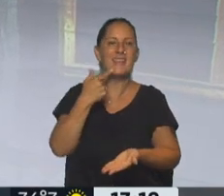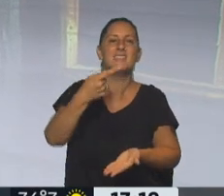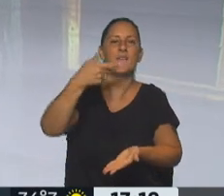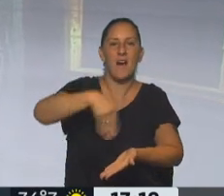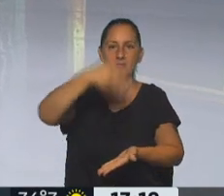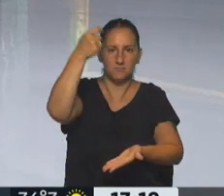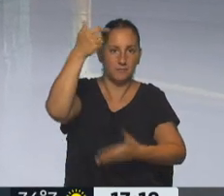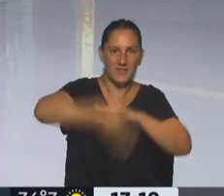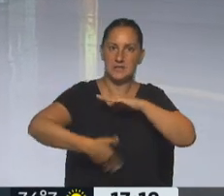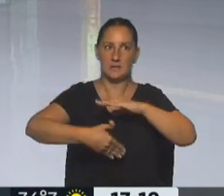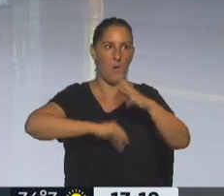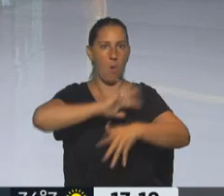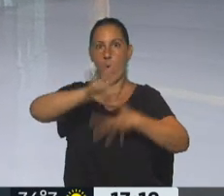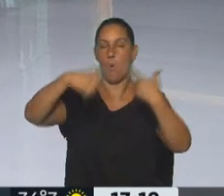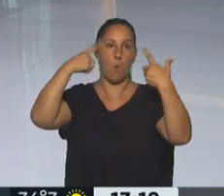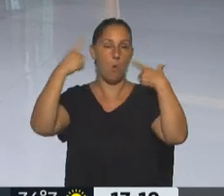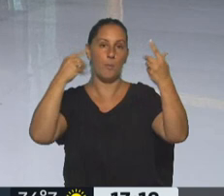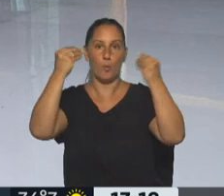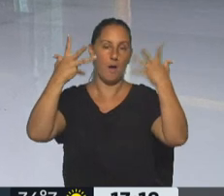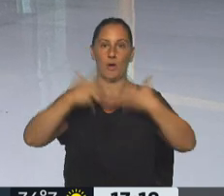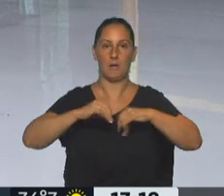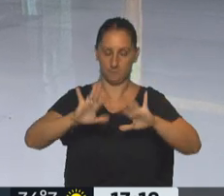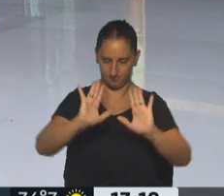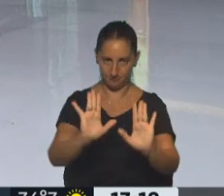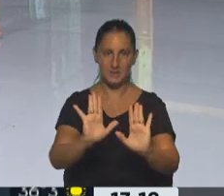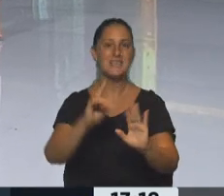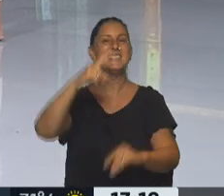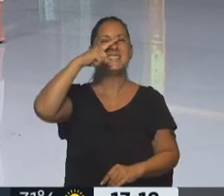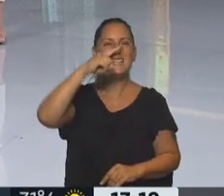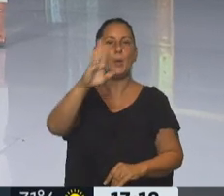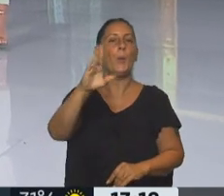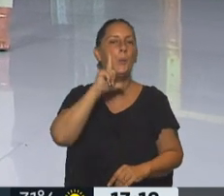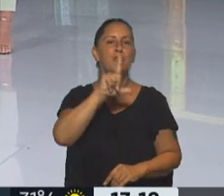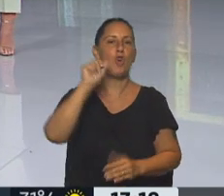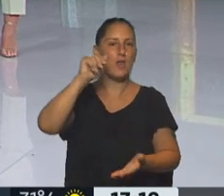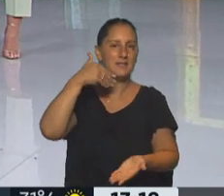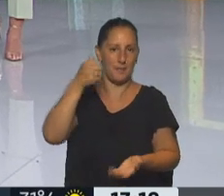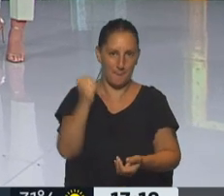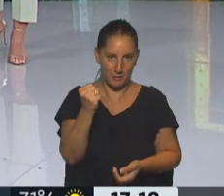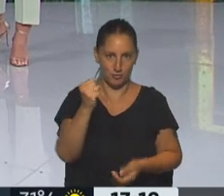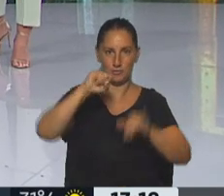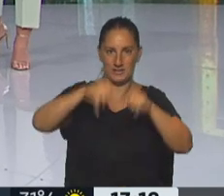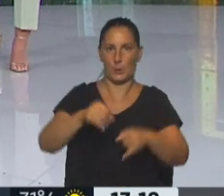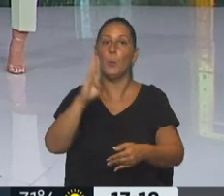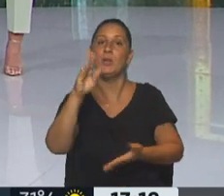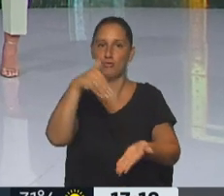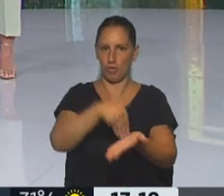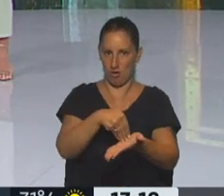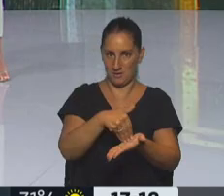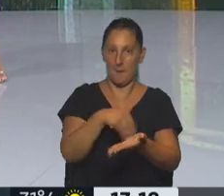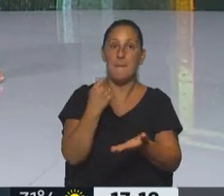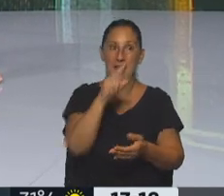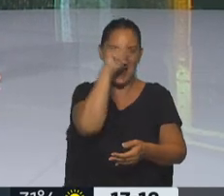escandalización de algunos lugares respecto del valor Bueno sí son millones de pesos y eso es lo que el estado tiene para que para poder